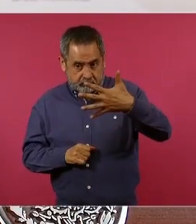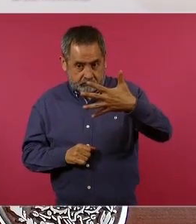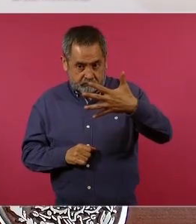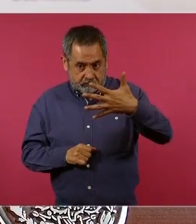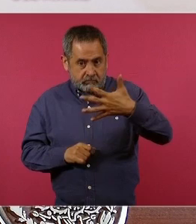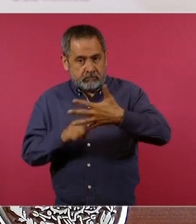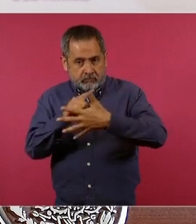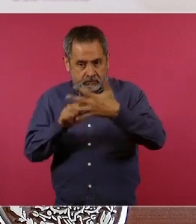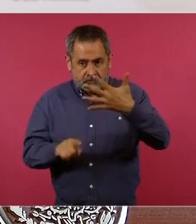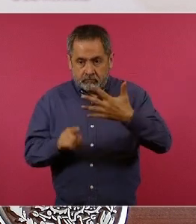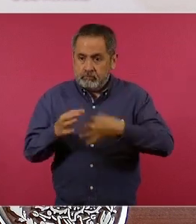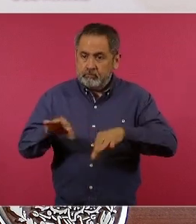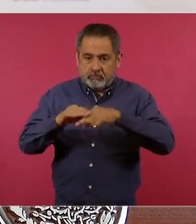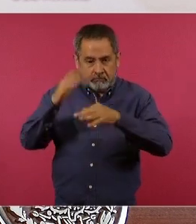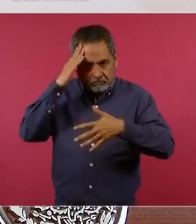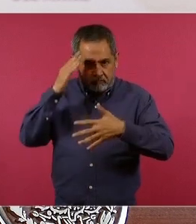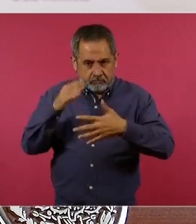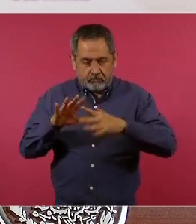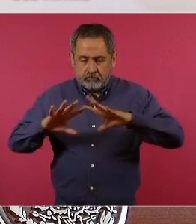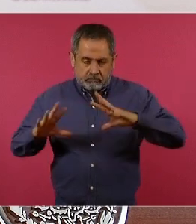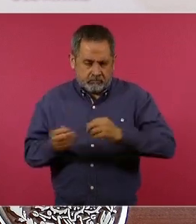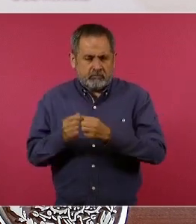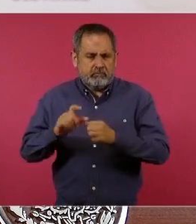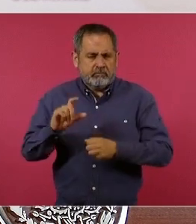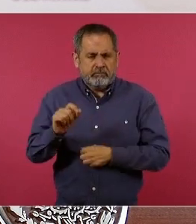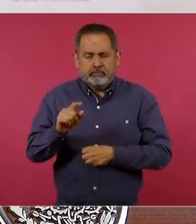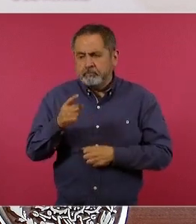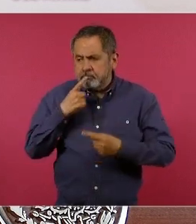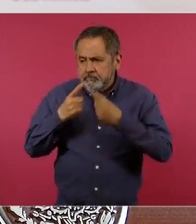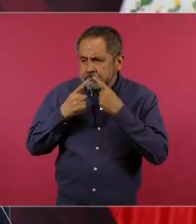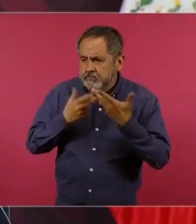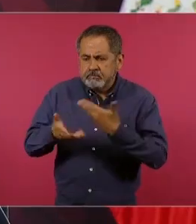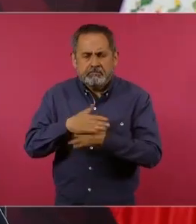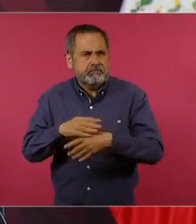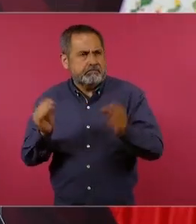analicen, discutan y en su caso se aprueben en el Congreso,